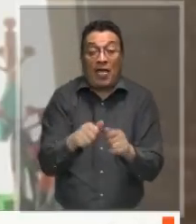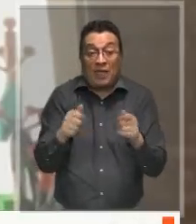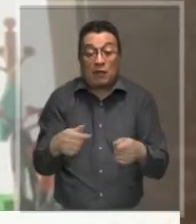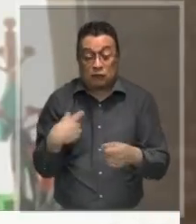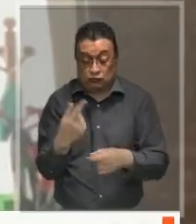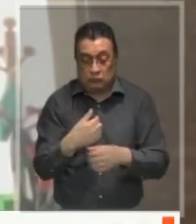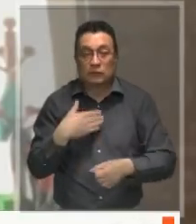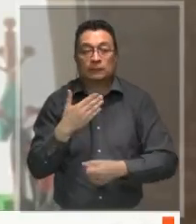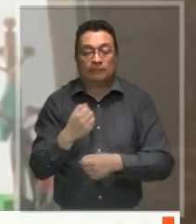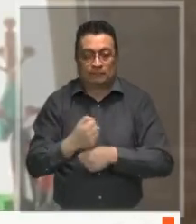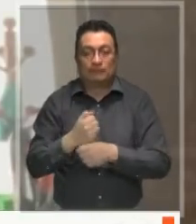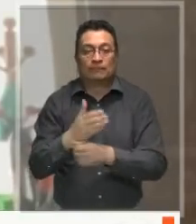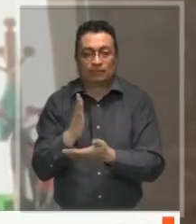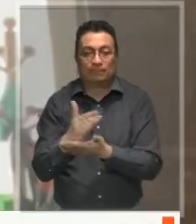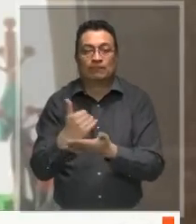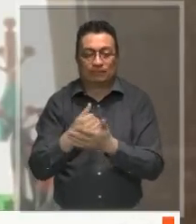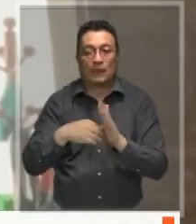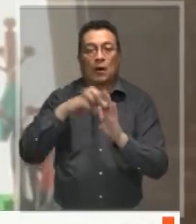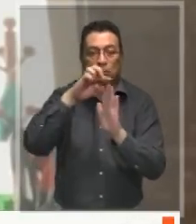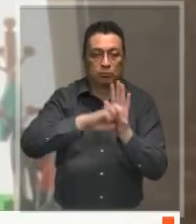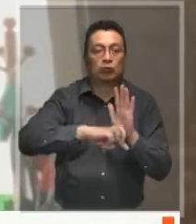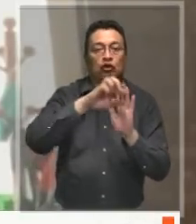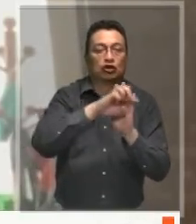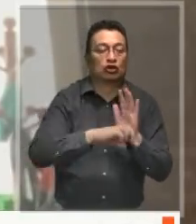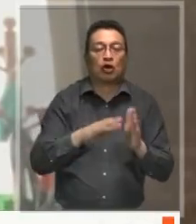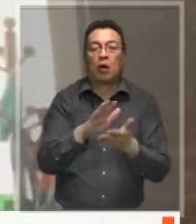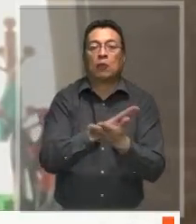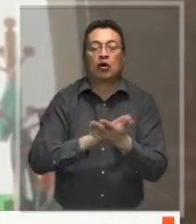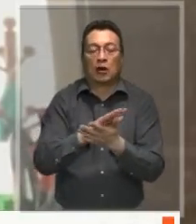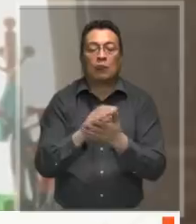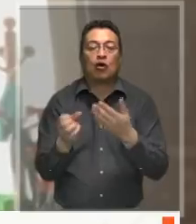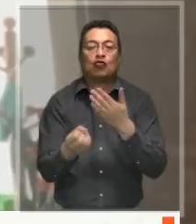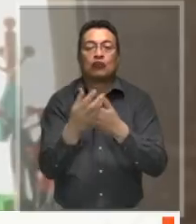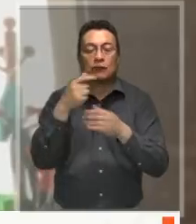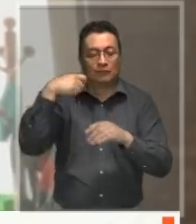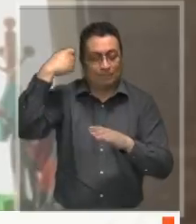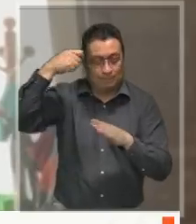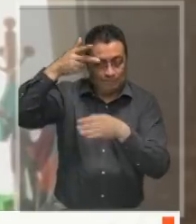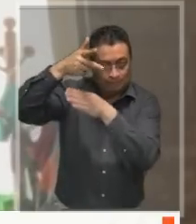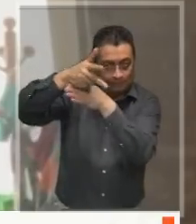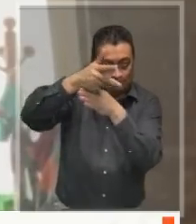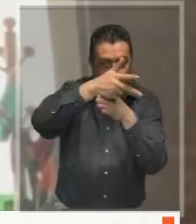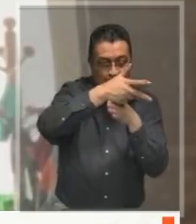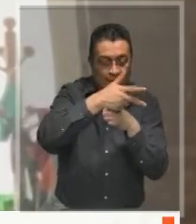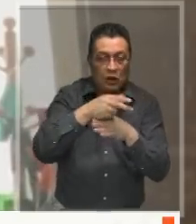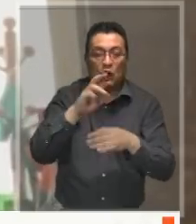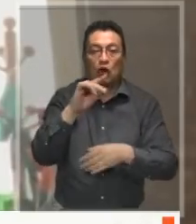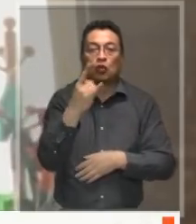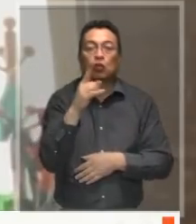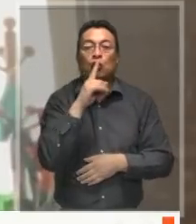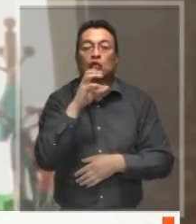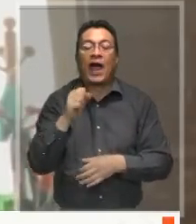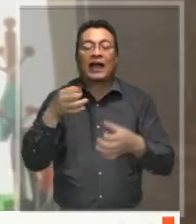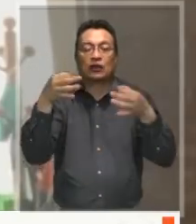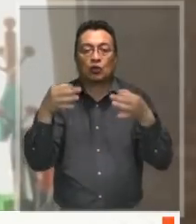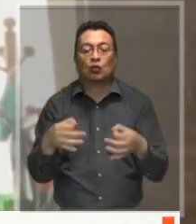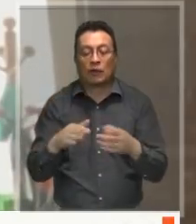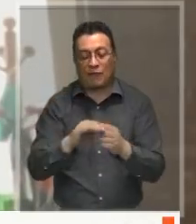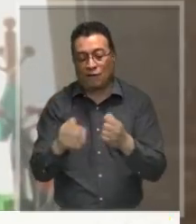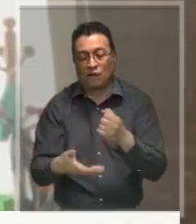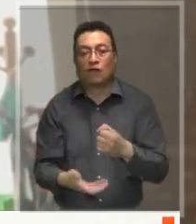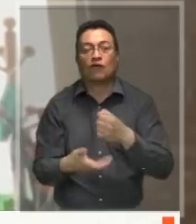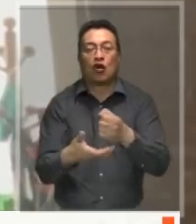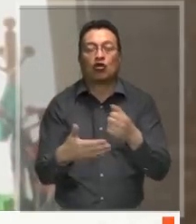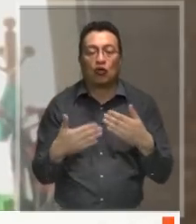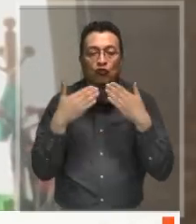desarrollando estrategias y proyectos como, por ejemplo, nuevas cámaras de televigilancia y nuevas rutas seguras a través de fondos que han sido